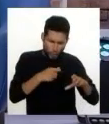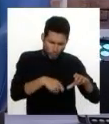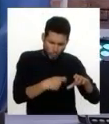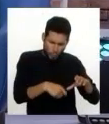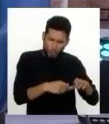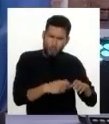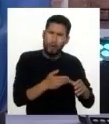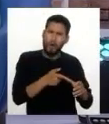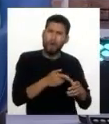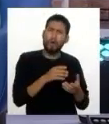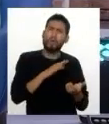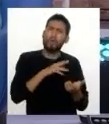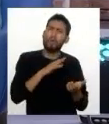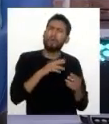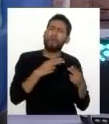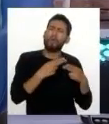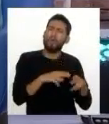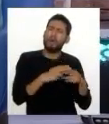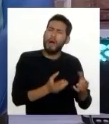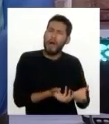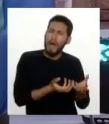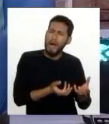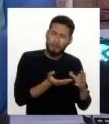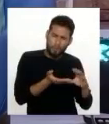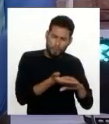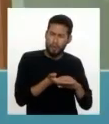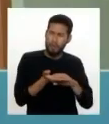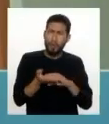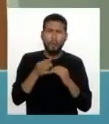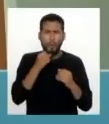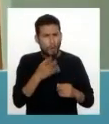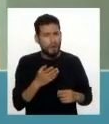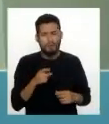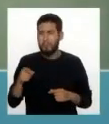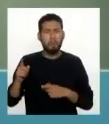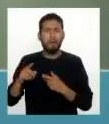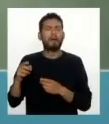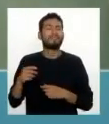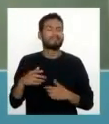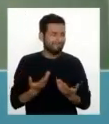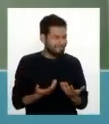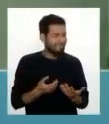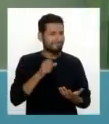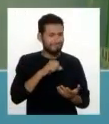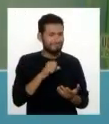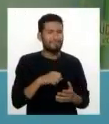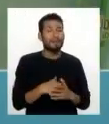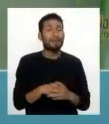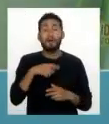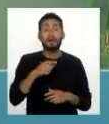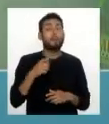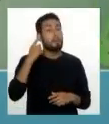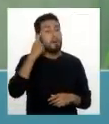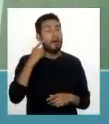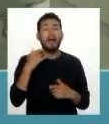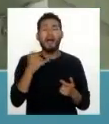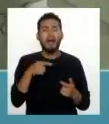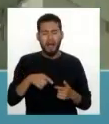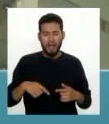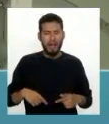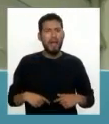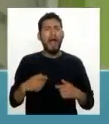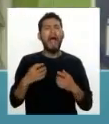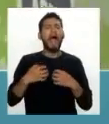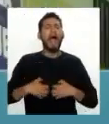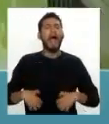sancochado que tiene nutrientes. Claro, es la manera de pensar. Totalmente, como dices, pero la mayoría de papás a veces que busca llenar al niño, porque el niño, o sea, lo